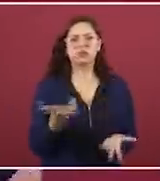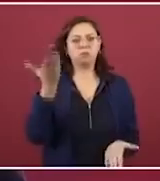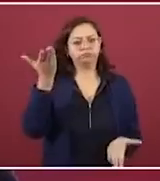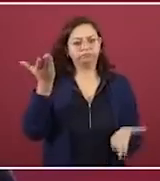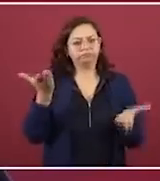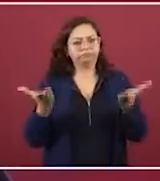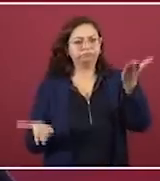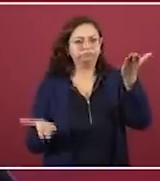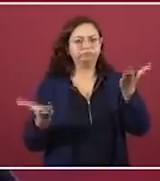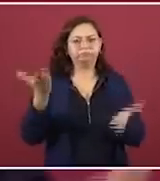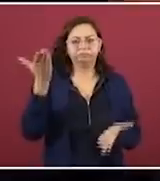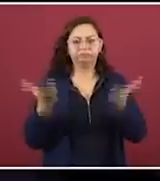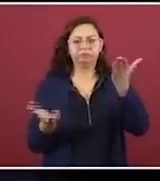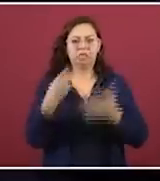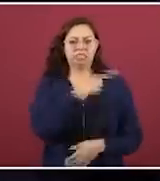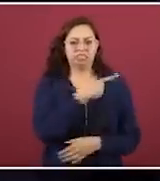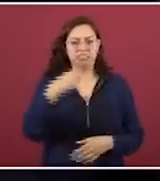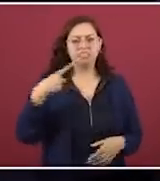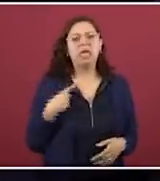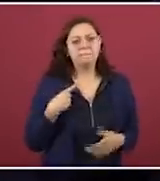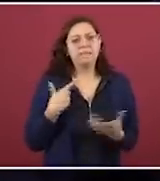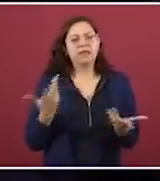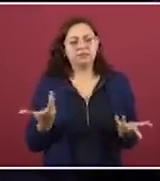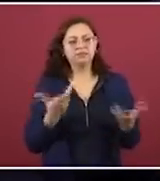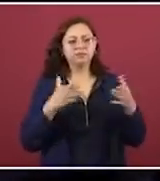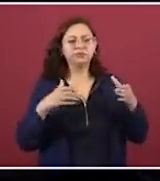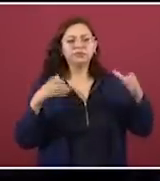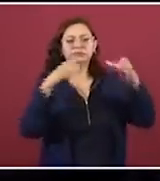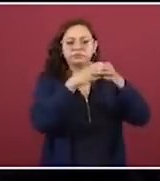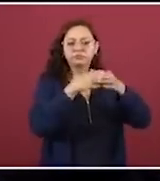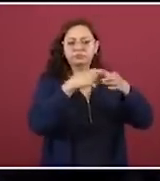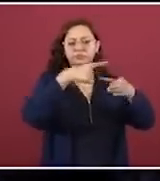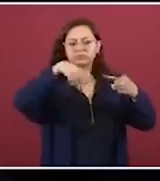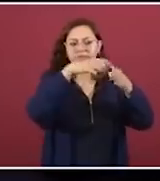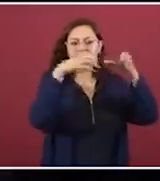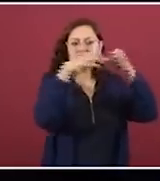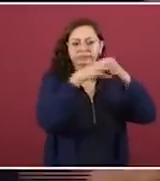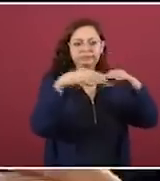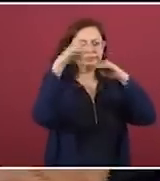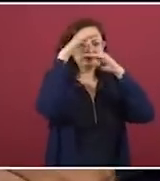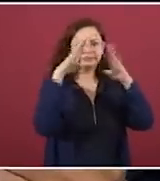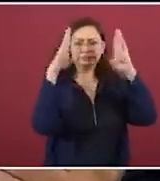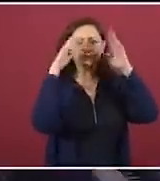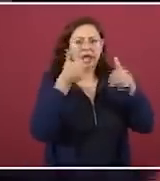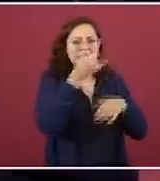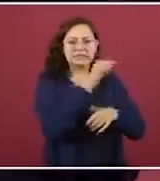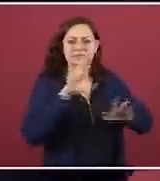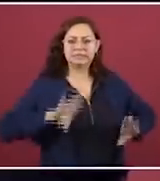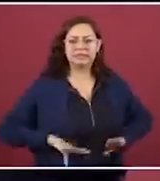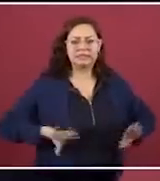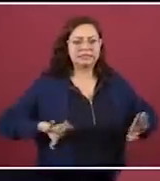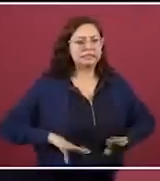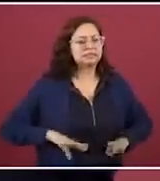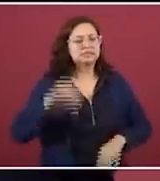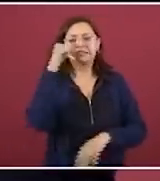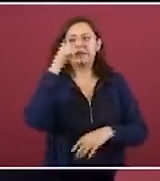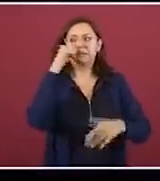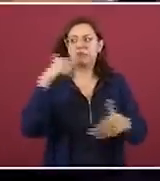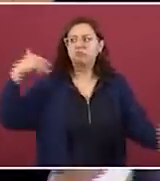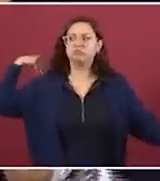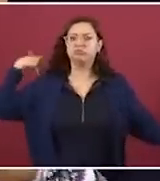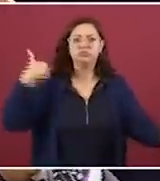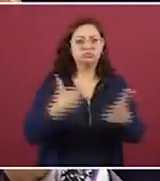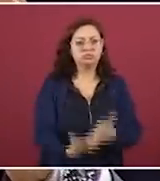existir. Yo les diría que ha existido en toda la historia. Por eso hablo de dos corrientes de